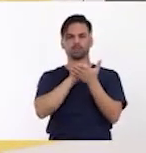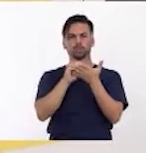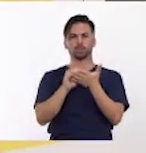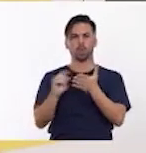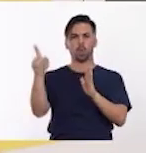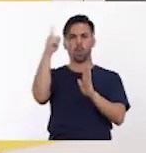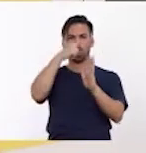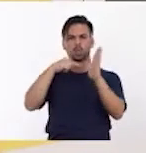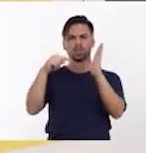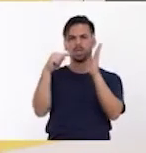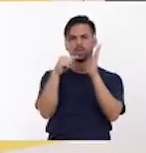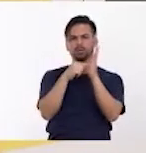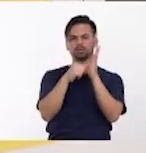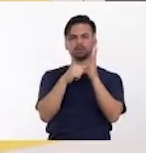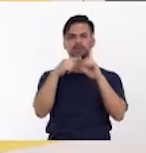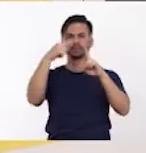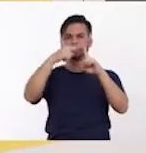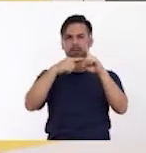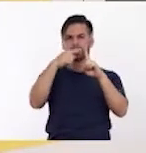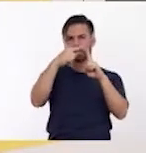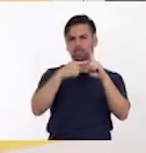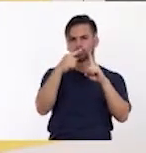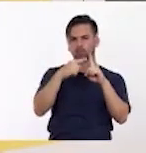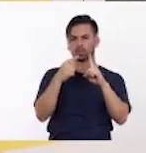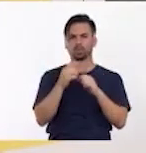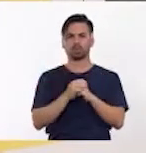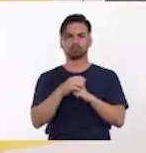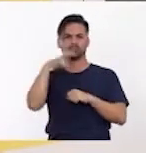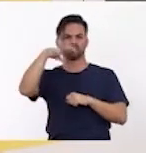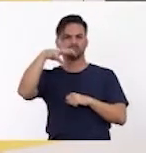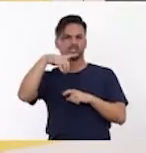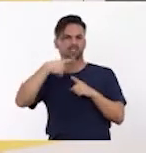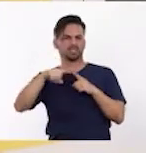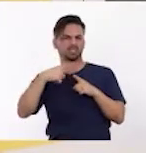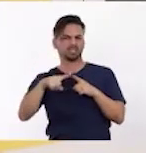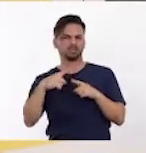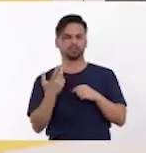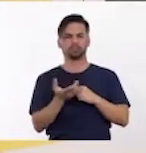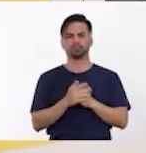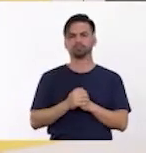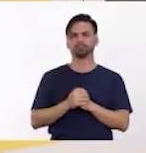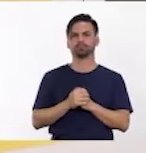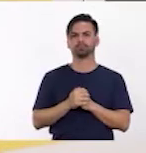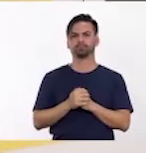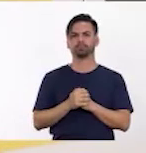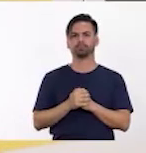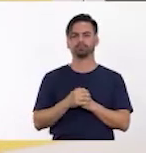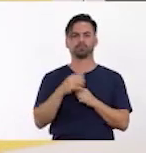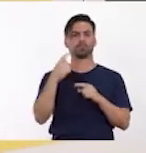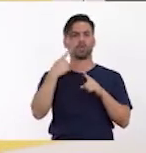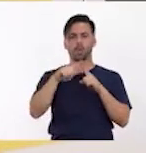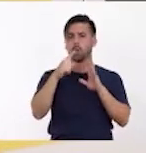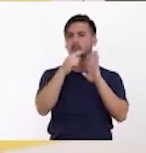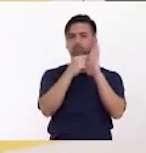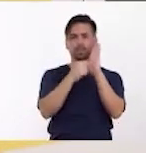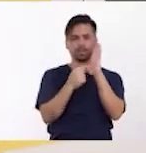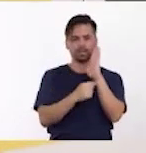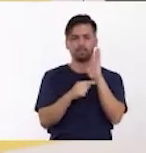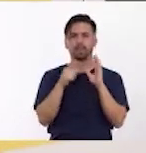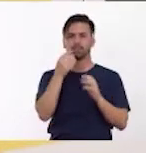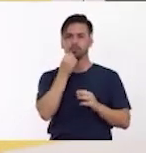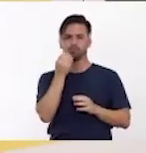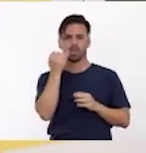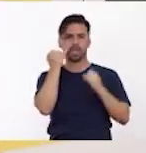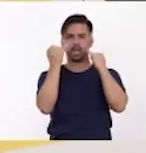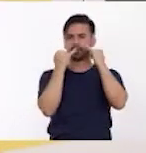su temperatura, sus precipitaciones, su hidrografía y otros elementos que puedan